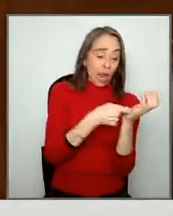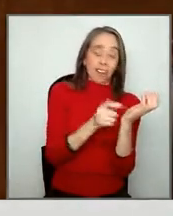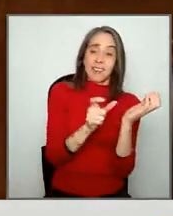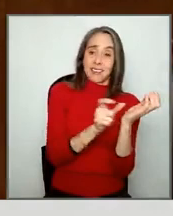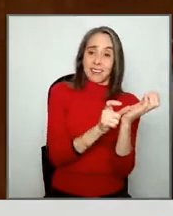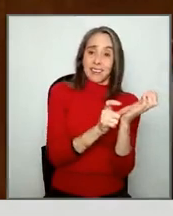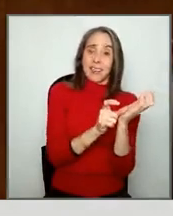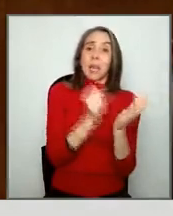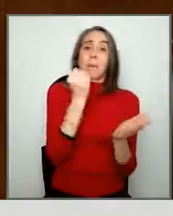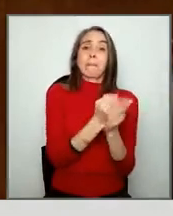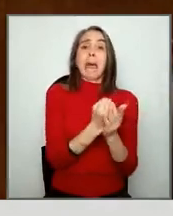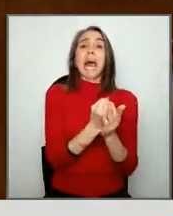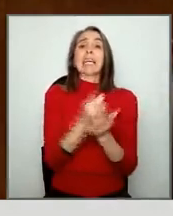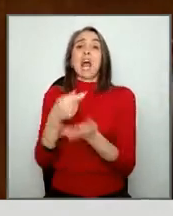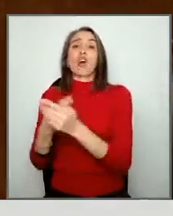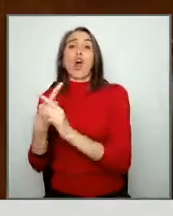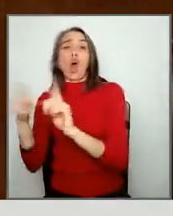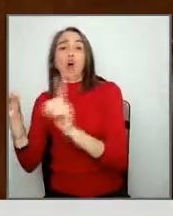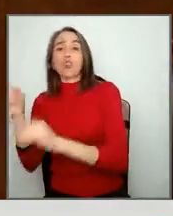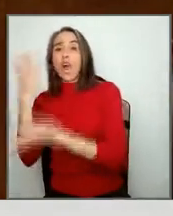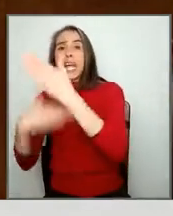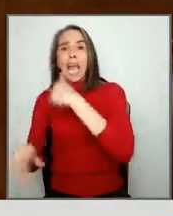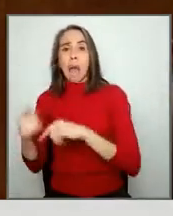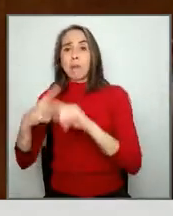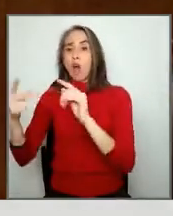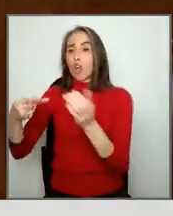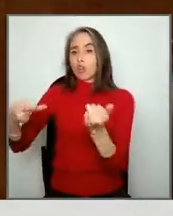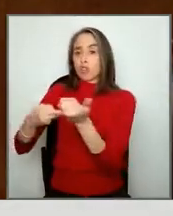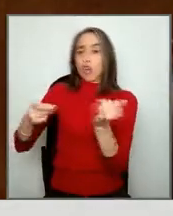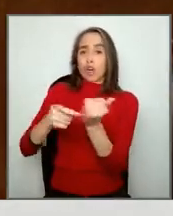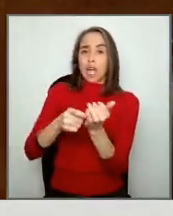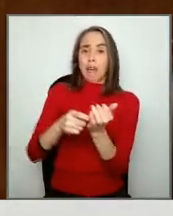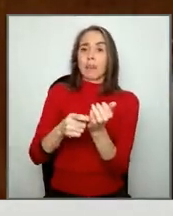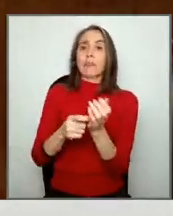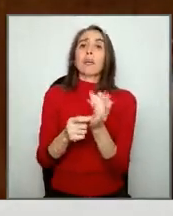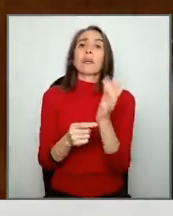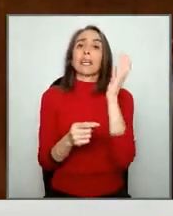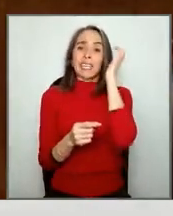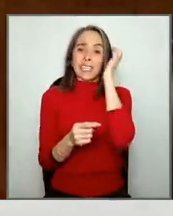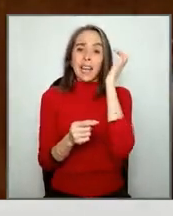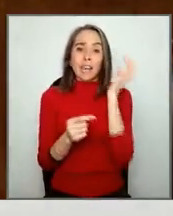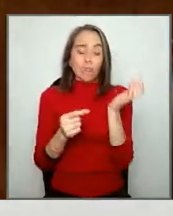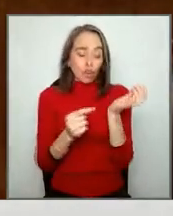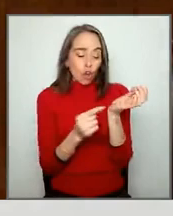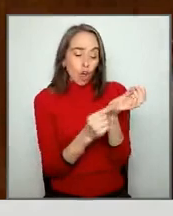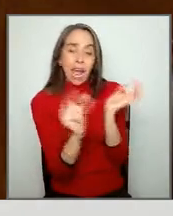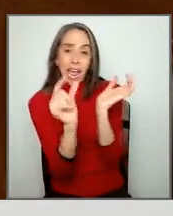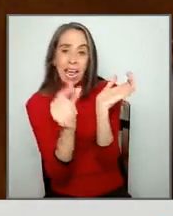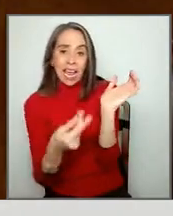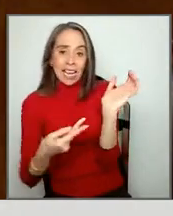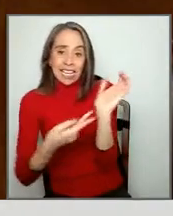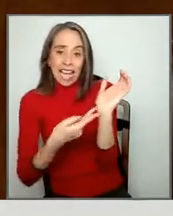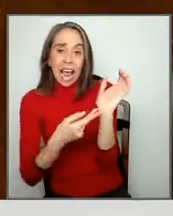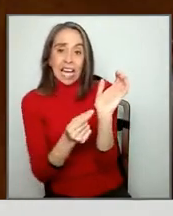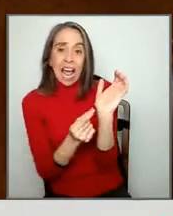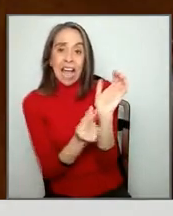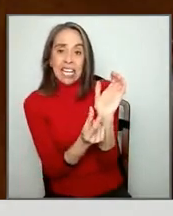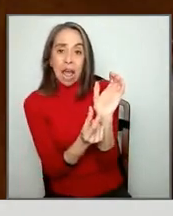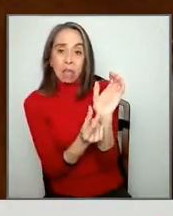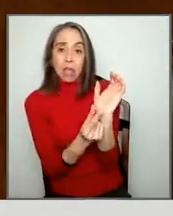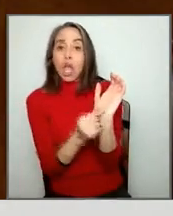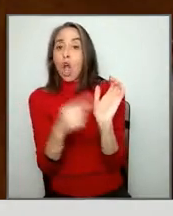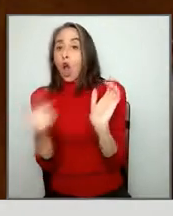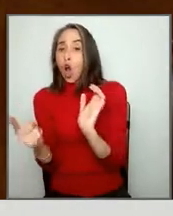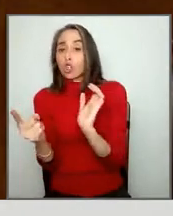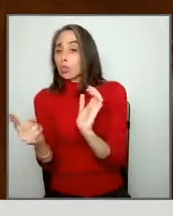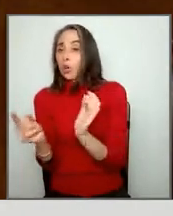o incluso de modelo cuando el nuevo teléfono tiene un puerto de carga distinto del Antiguo es decir la falta de unidades